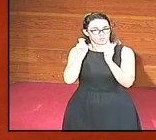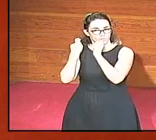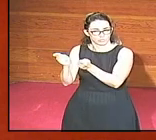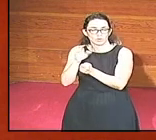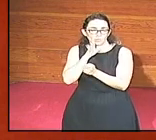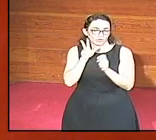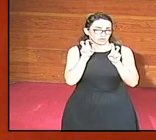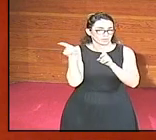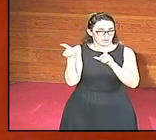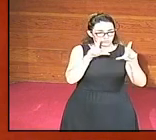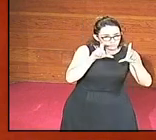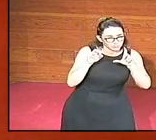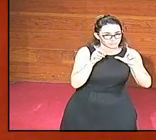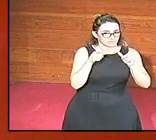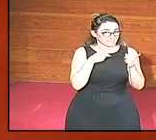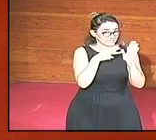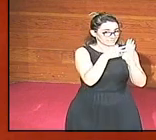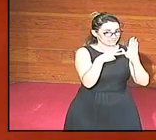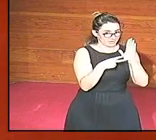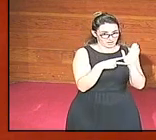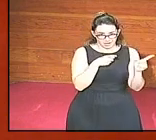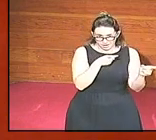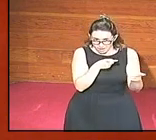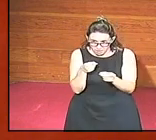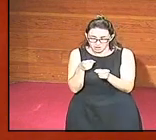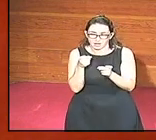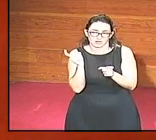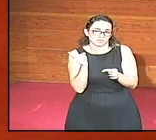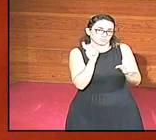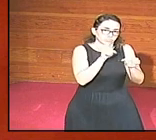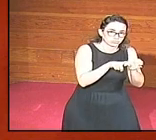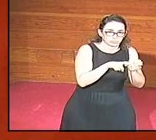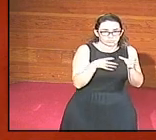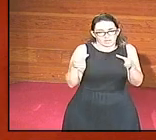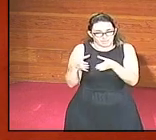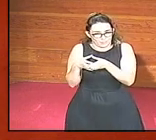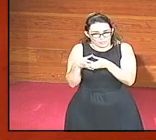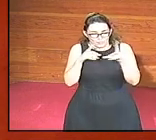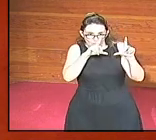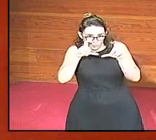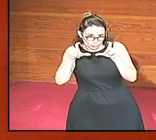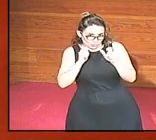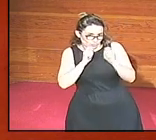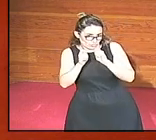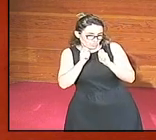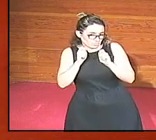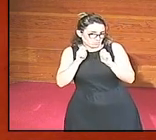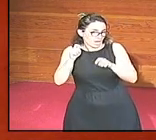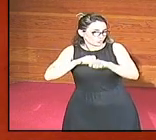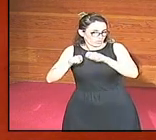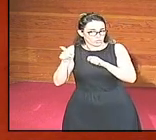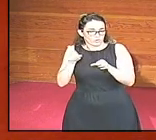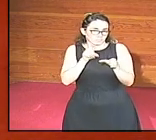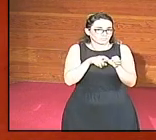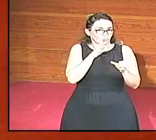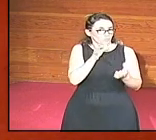cobertura realizada en la guerra de Siria junto con el equipo de 5 fotoreporteros de la agencia The Associated Press.